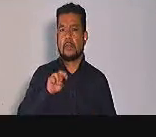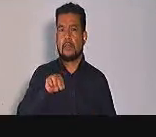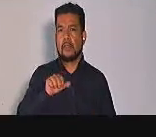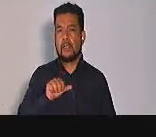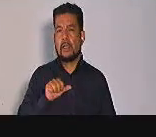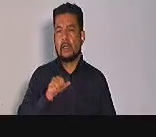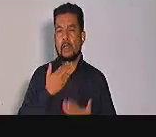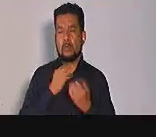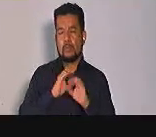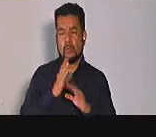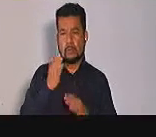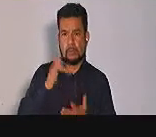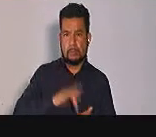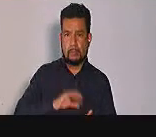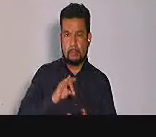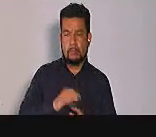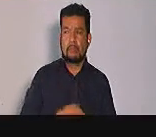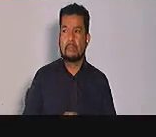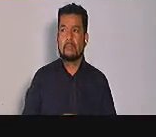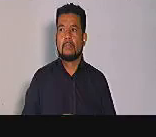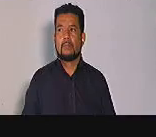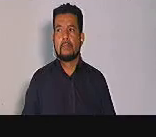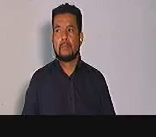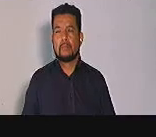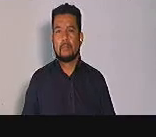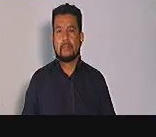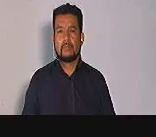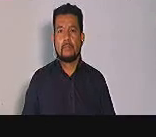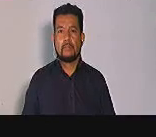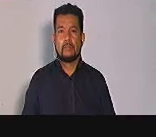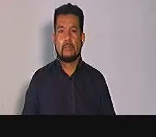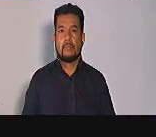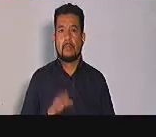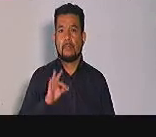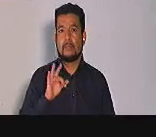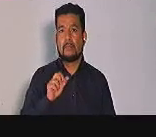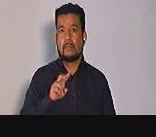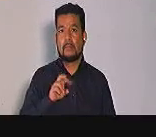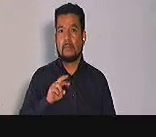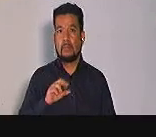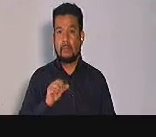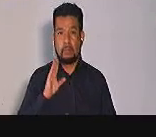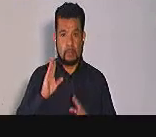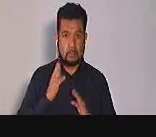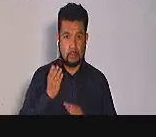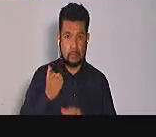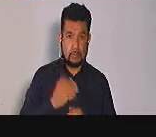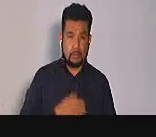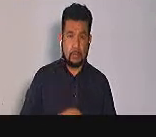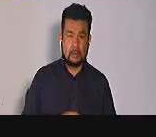días. Concejal Serna, copiado, buenos días. Concejal Camilo Tavera, ¿me escucha?